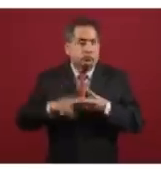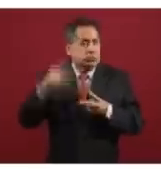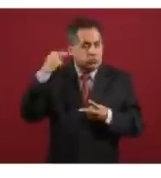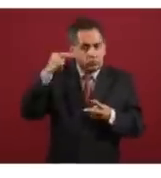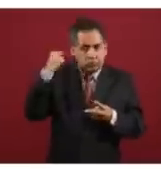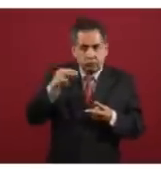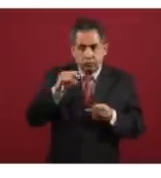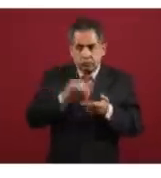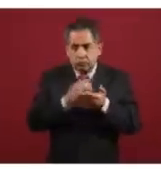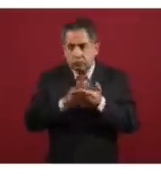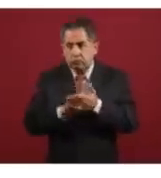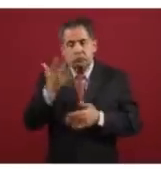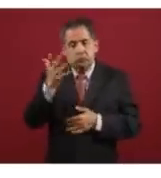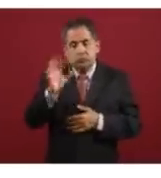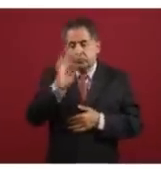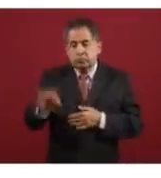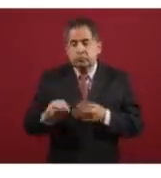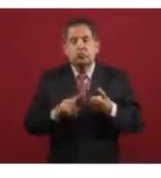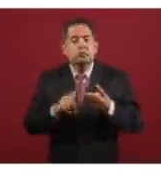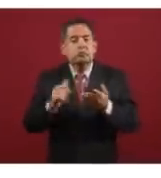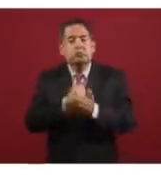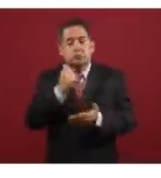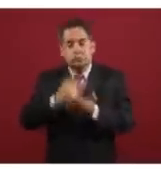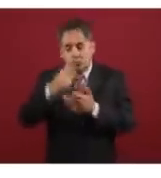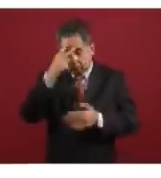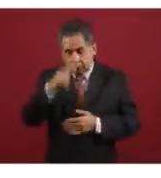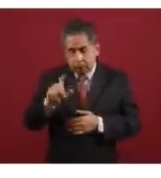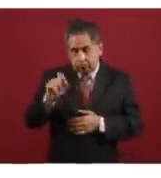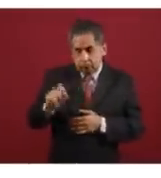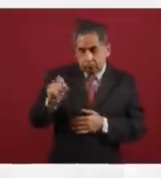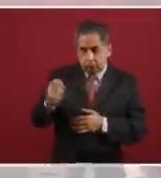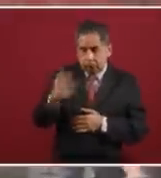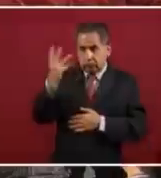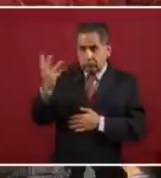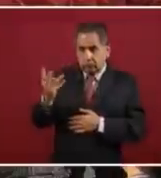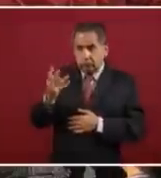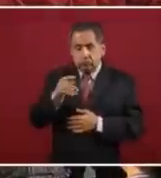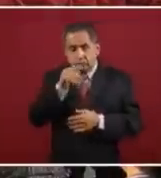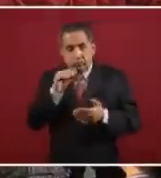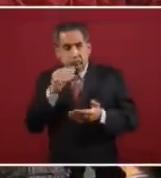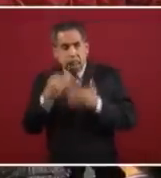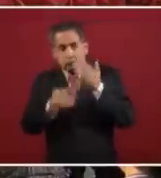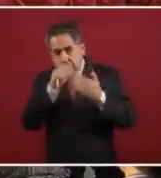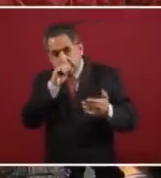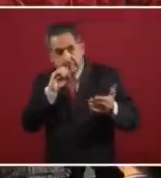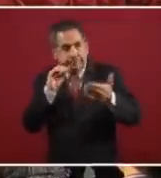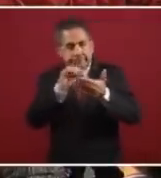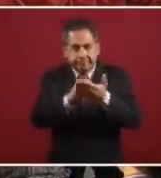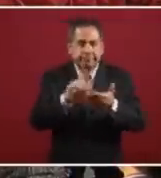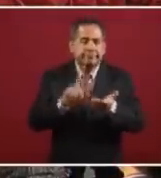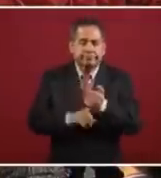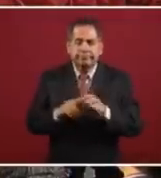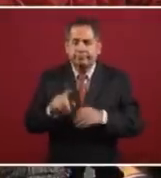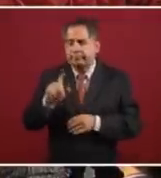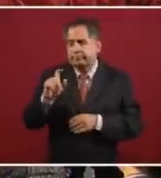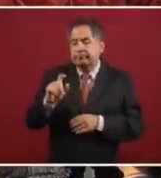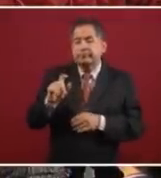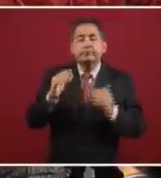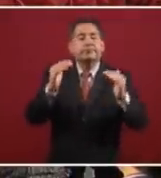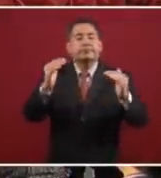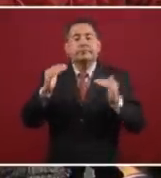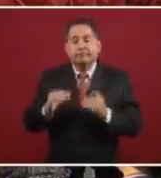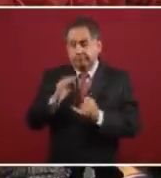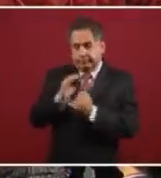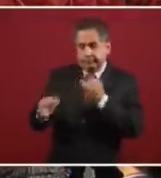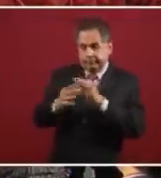Veracruz registra el 10 y la Ciudad de México registra el 24, aunque no lo tengamos ahí registrados. Voy rumbo al